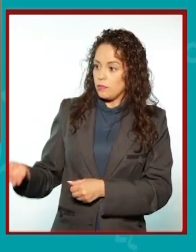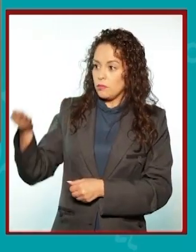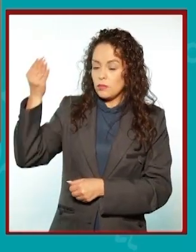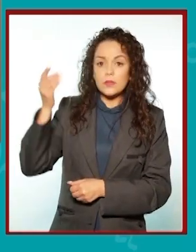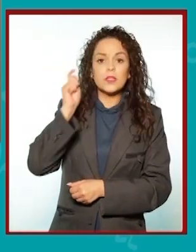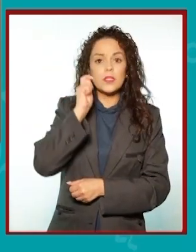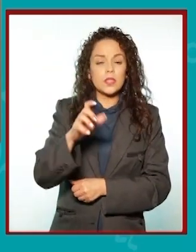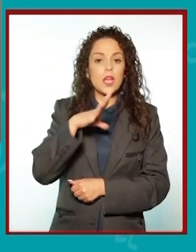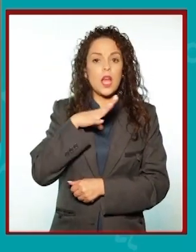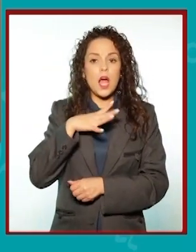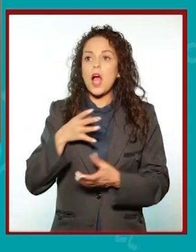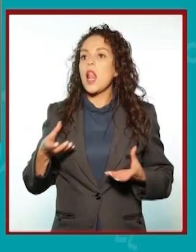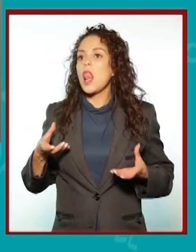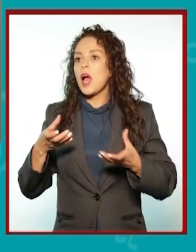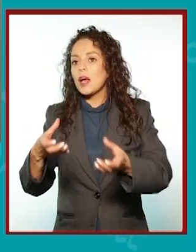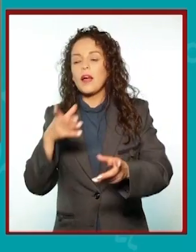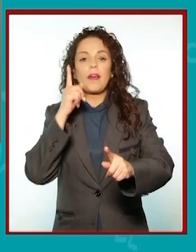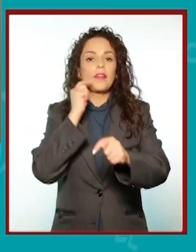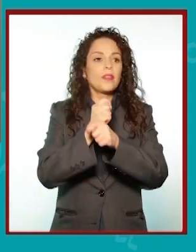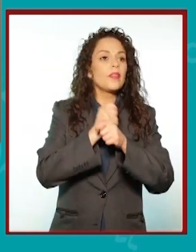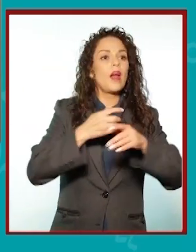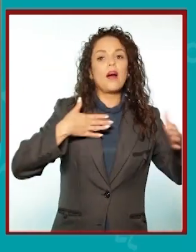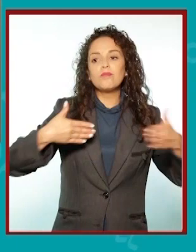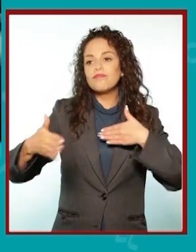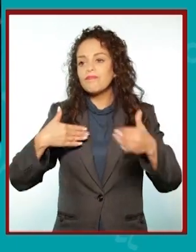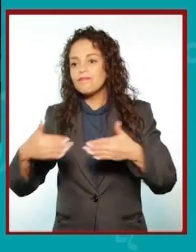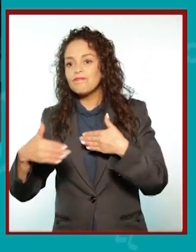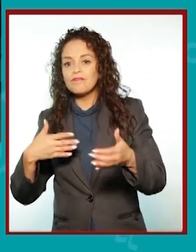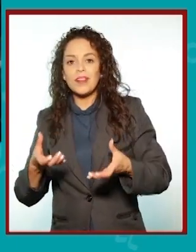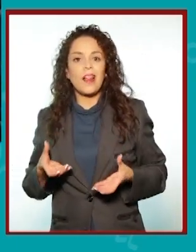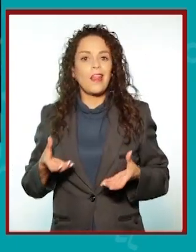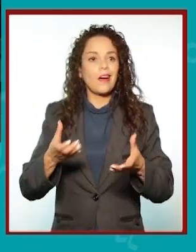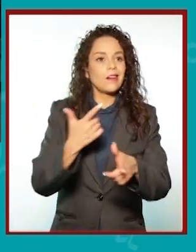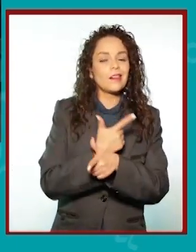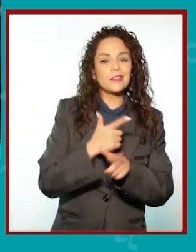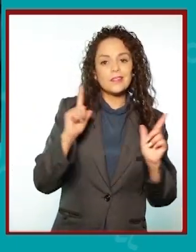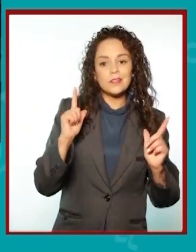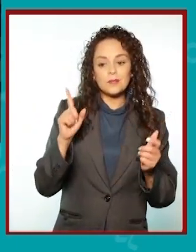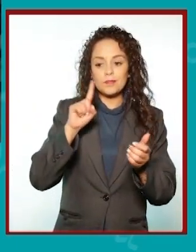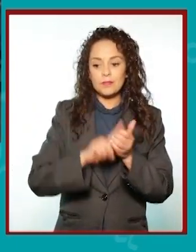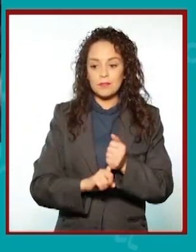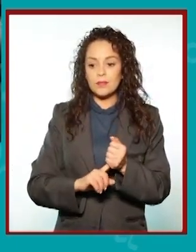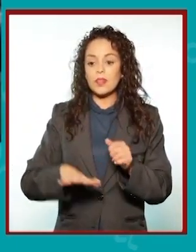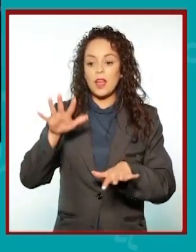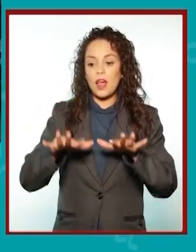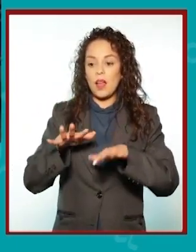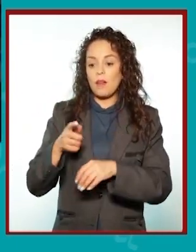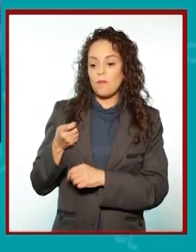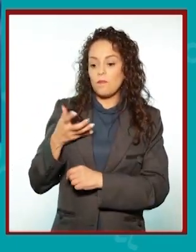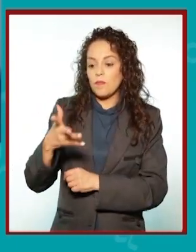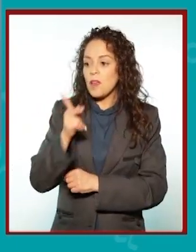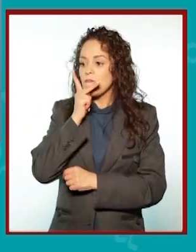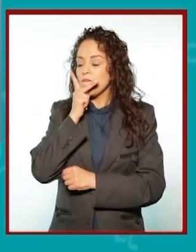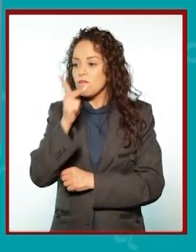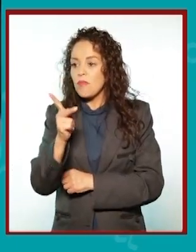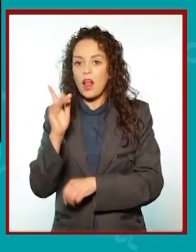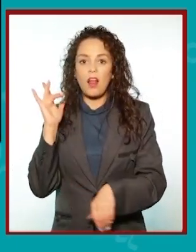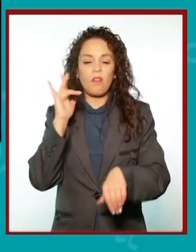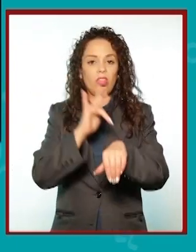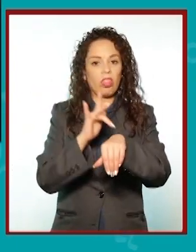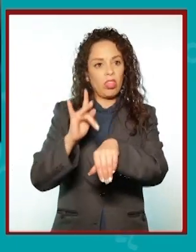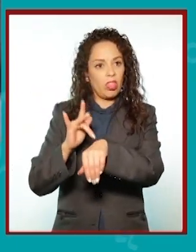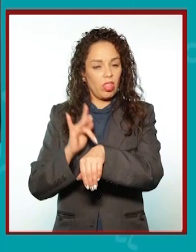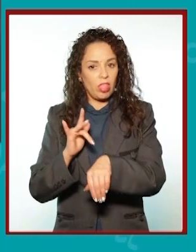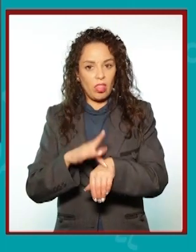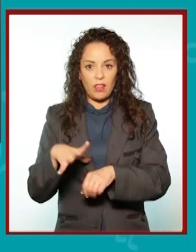tempranas edades viven en el espacio público, en el transporte, cuando caminan por la calle, y que va desde